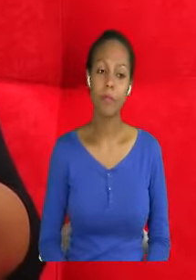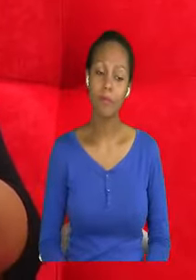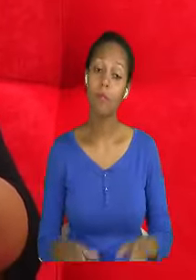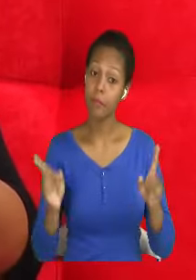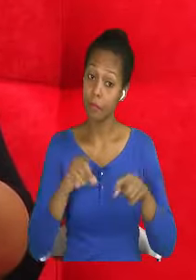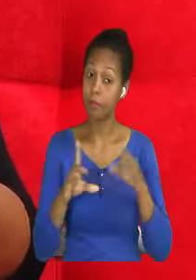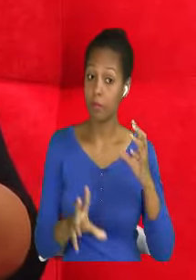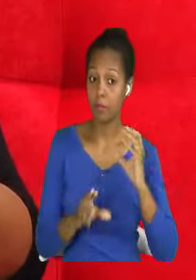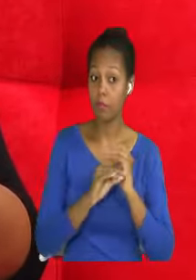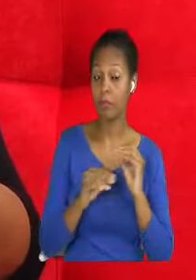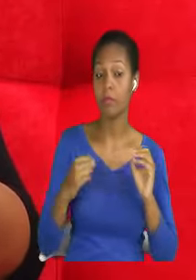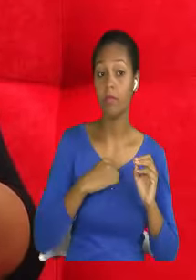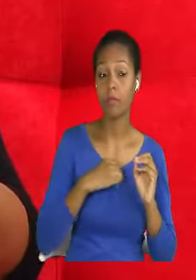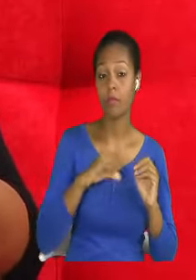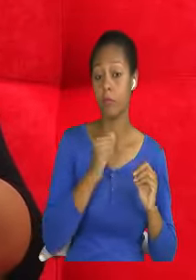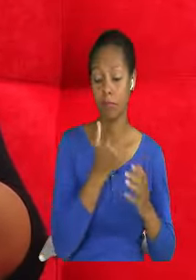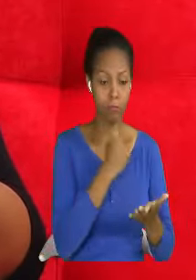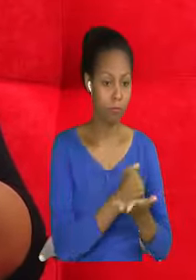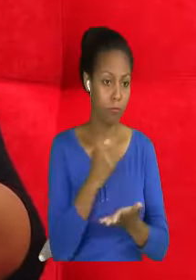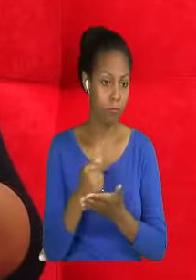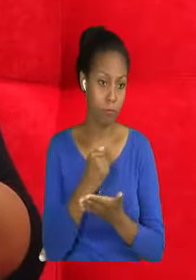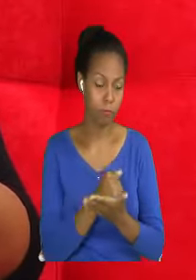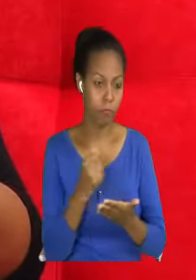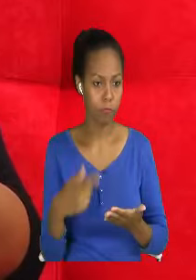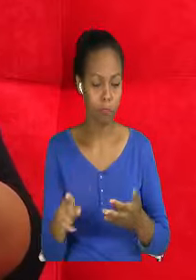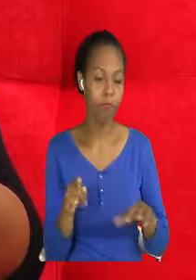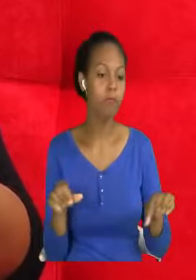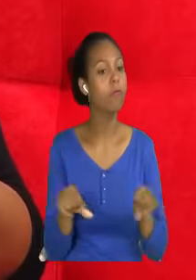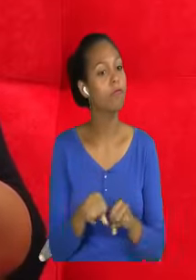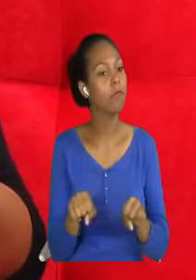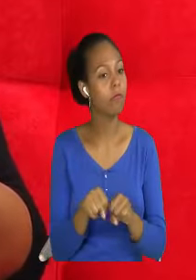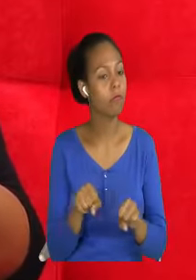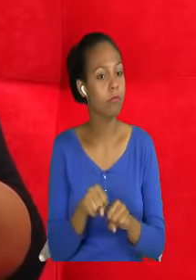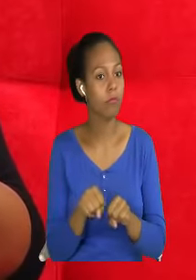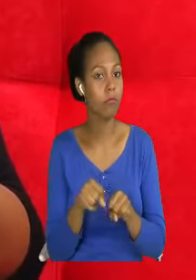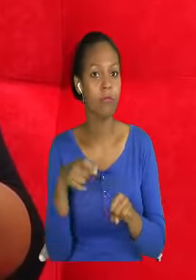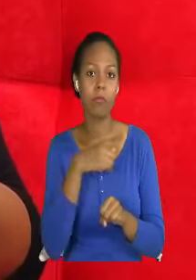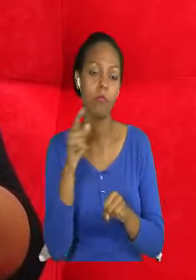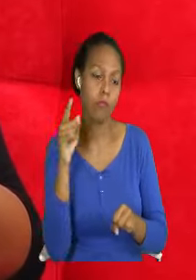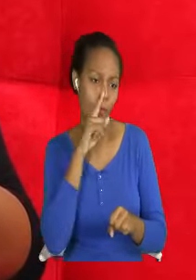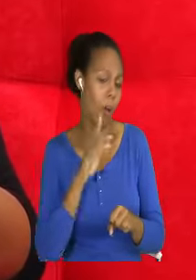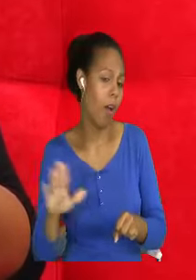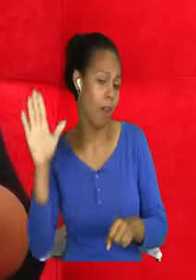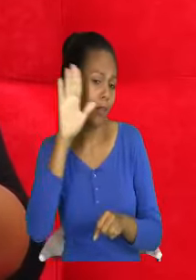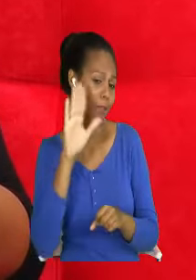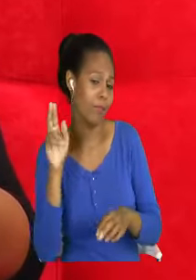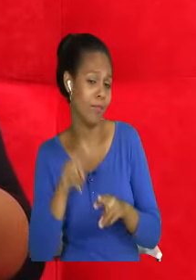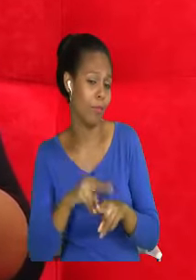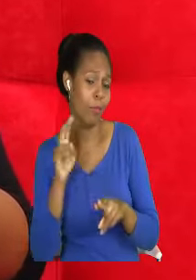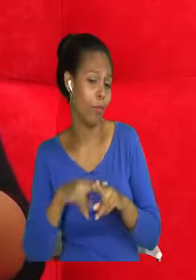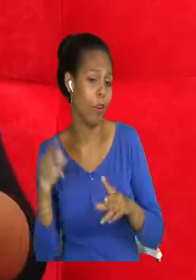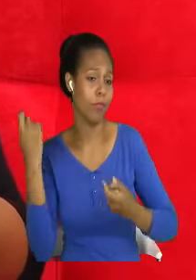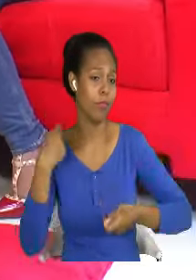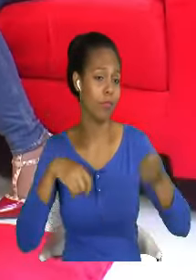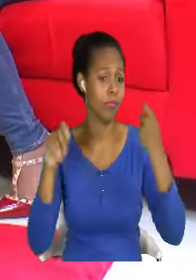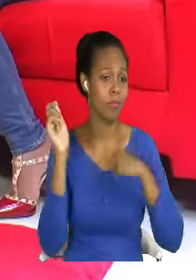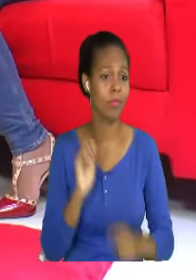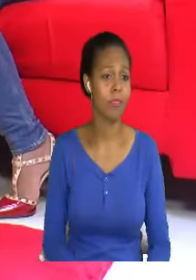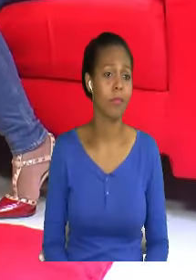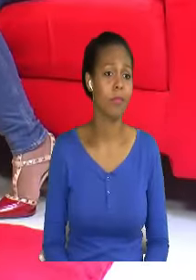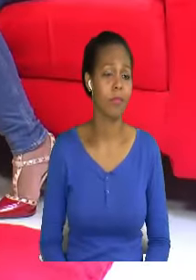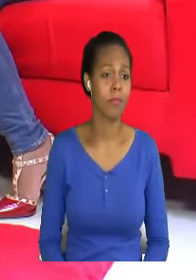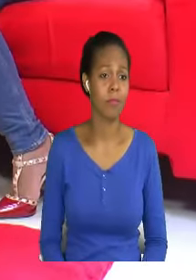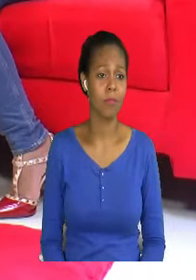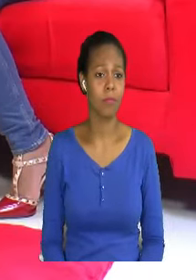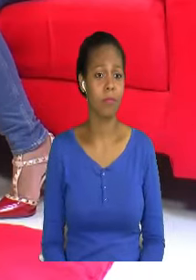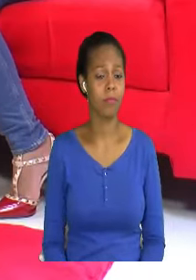pues otras marcas que son ya calzado de color nacional, que pueden escoger. Bueno, por lo